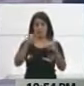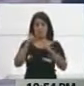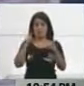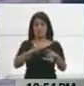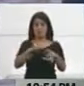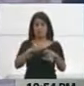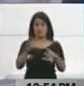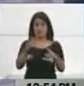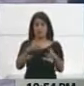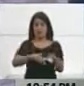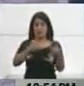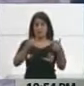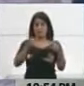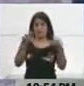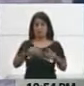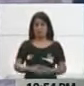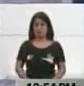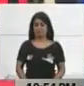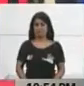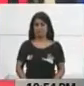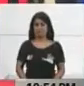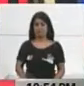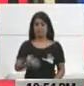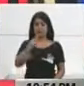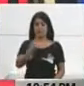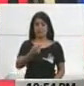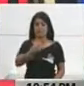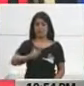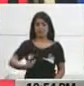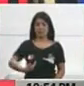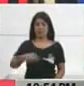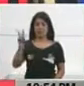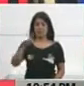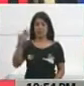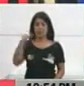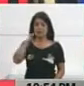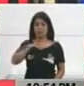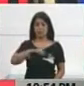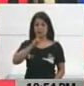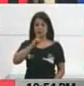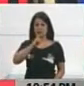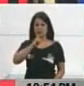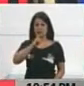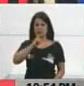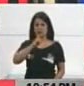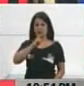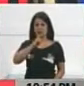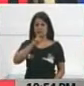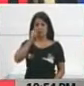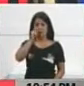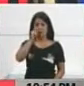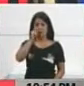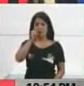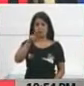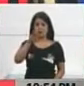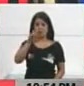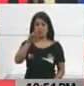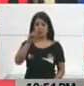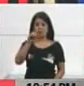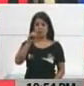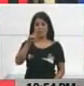armas. Eso lo decía el presidente de la República en ese momento, que se llamaba Rómulo Betancourt.